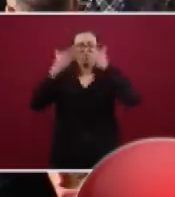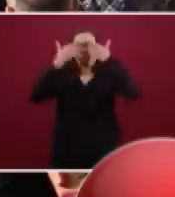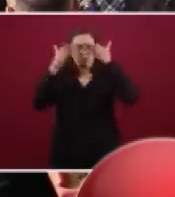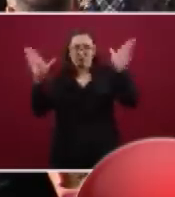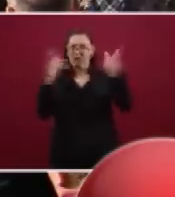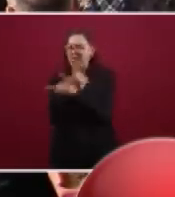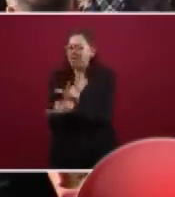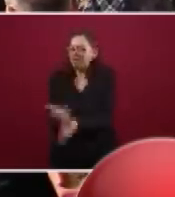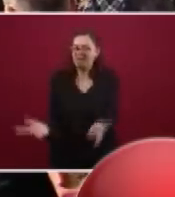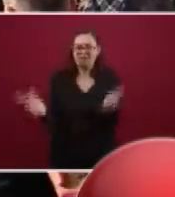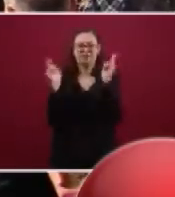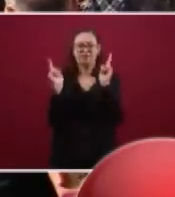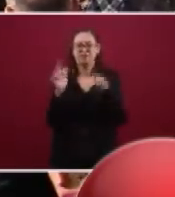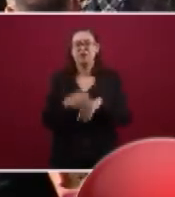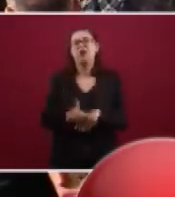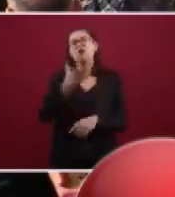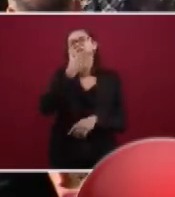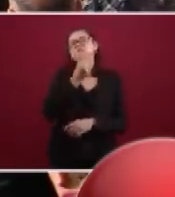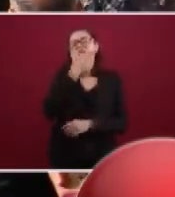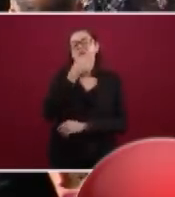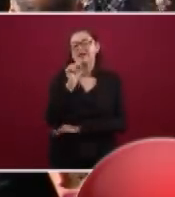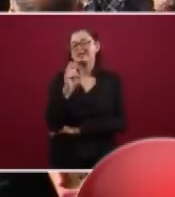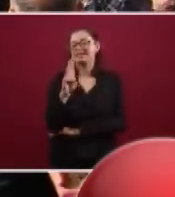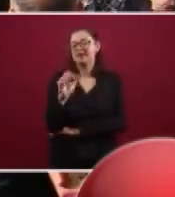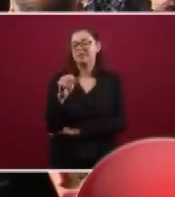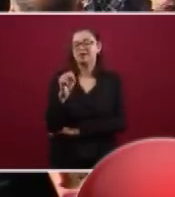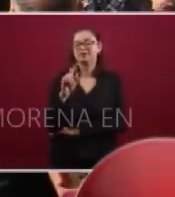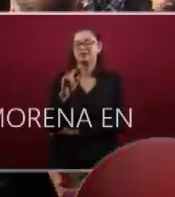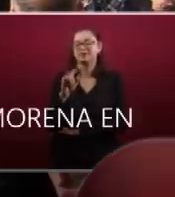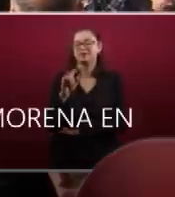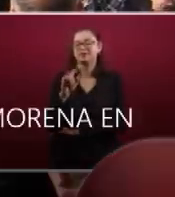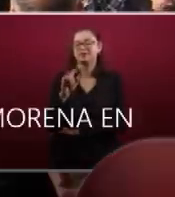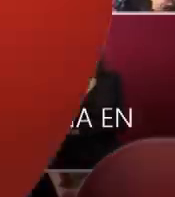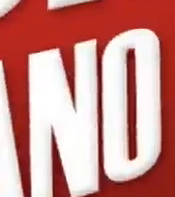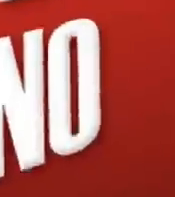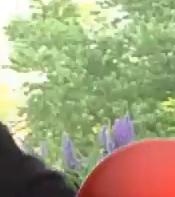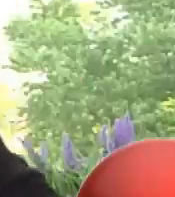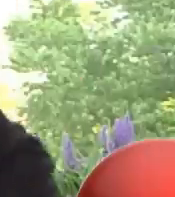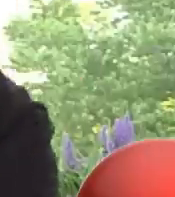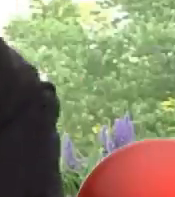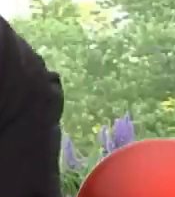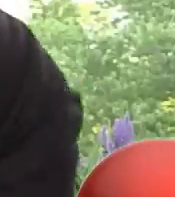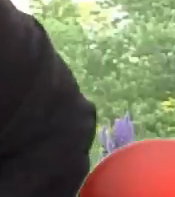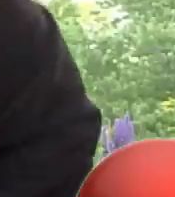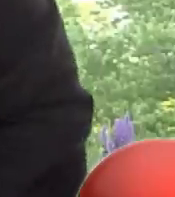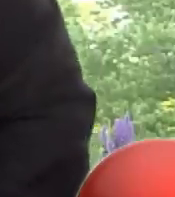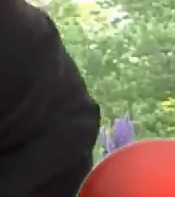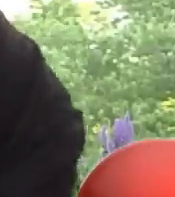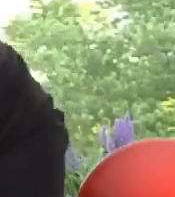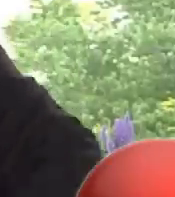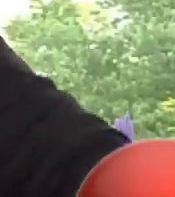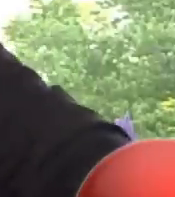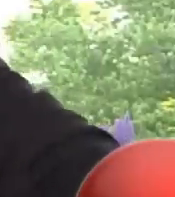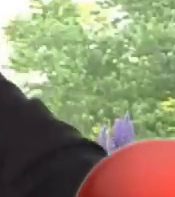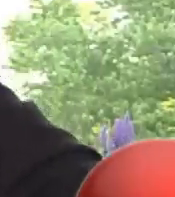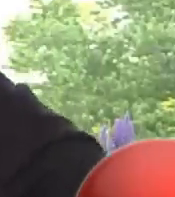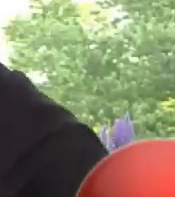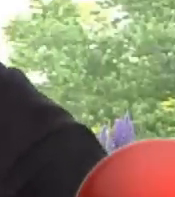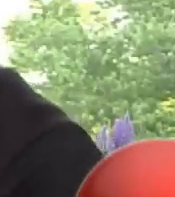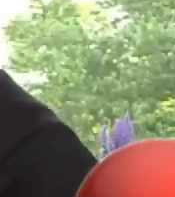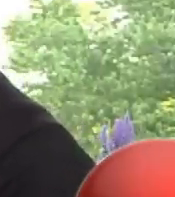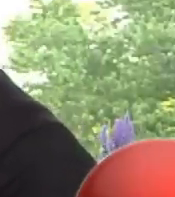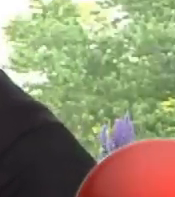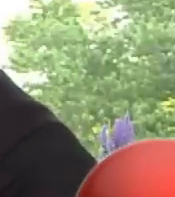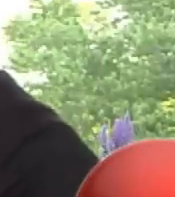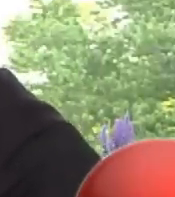le atribuye a Sebastián Lerdo de Tejada. A ver, Toño, a ver, ponle pausa y vamos a entrar aquí al quite, ya que